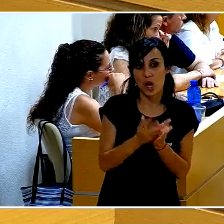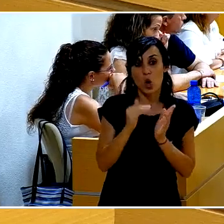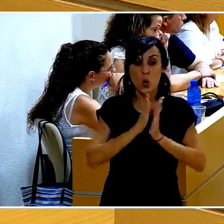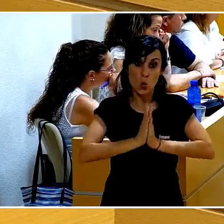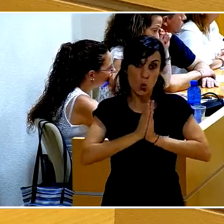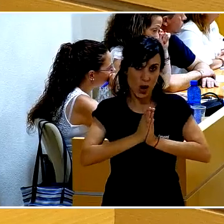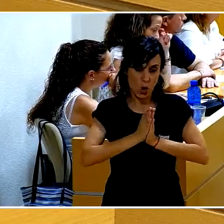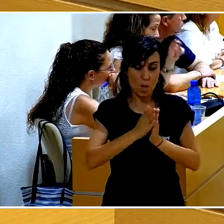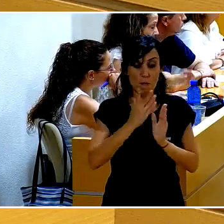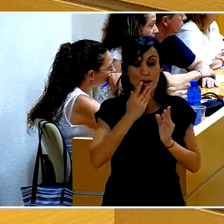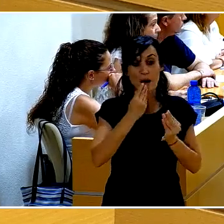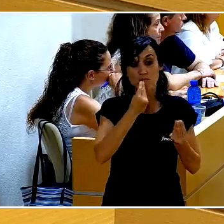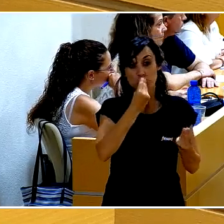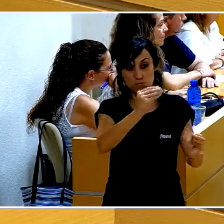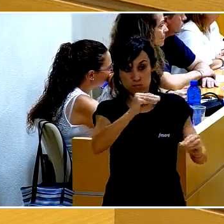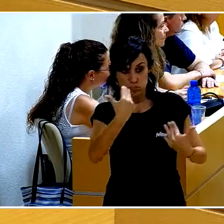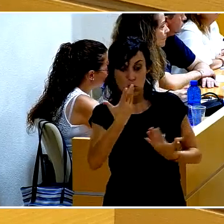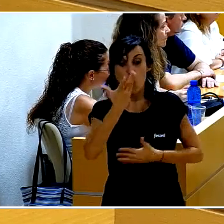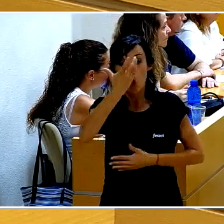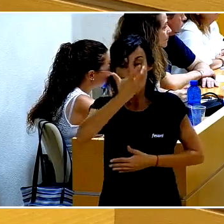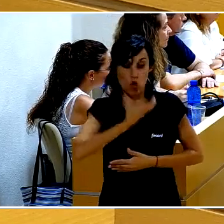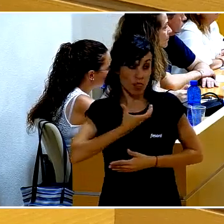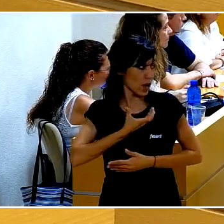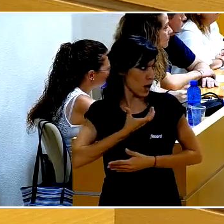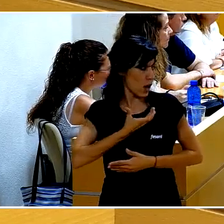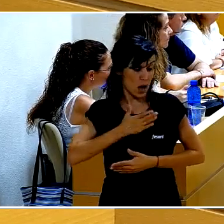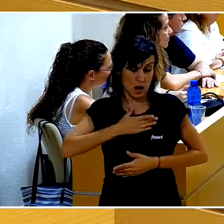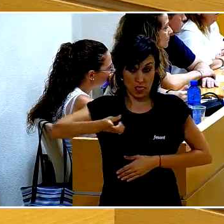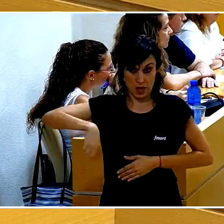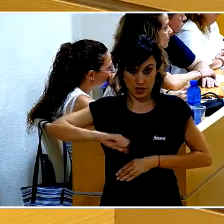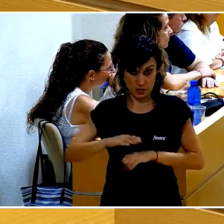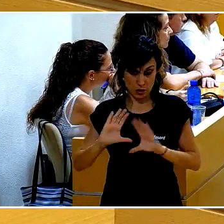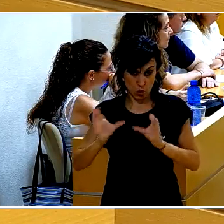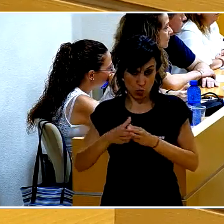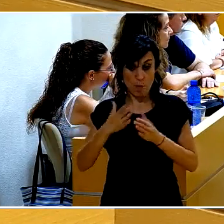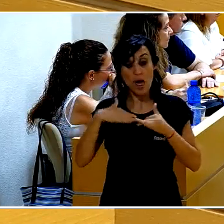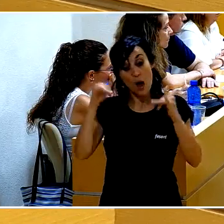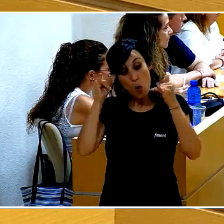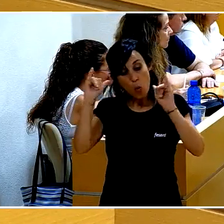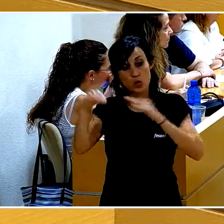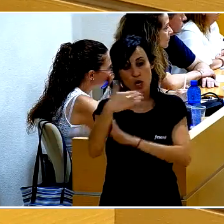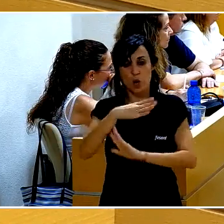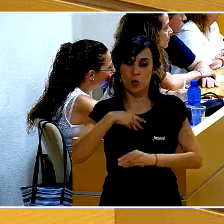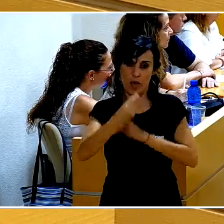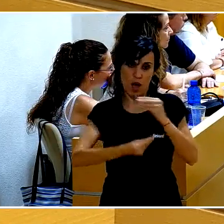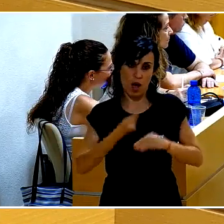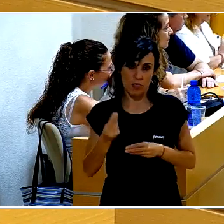se delegue esa facultad en un concejal de este grupo para que el Bous al Carrer se puedan realizar